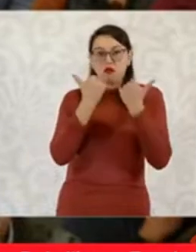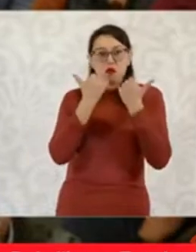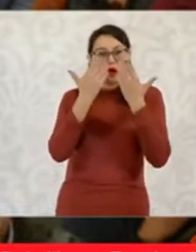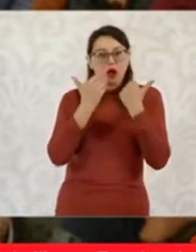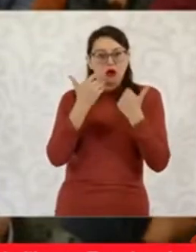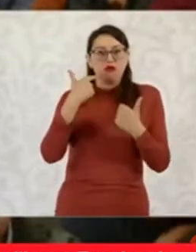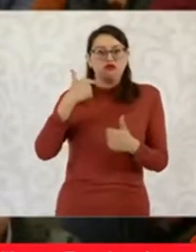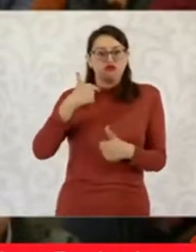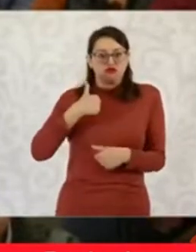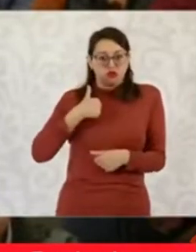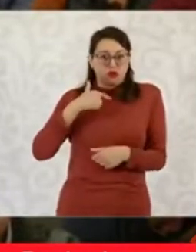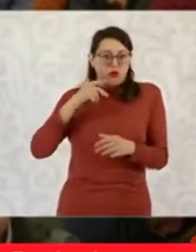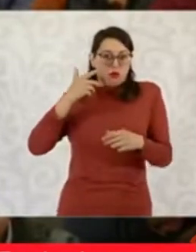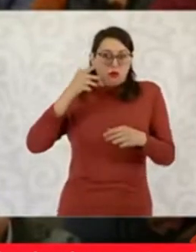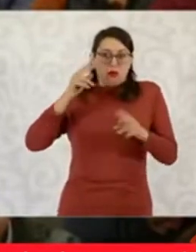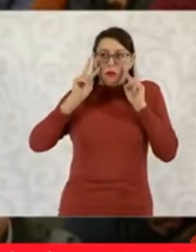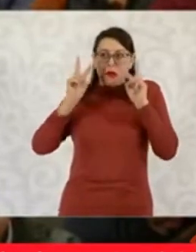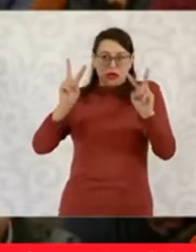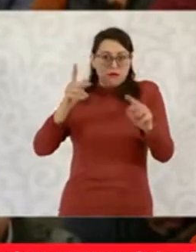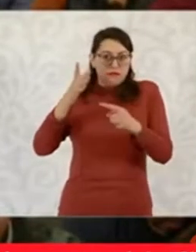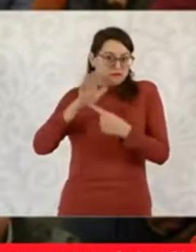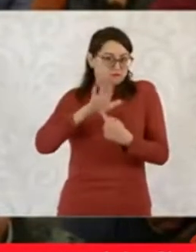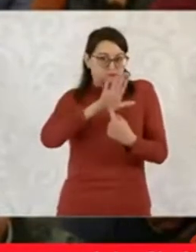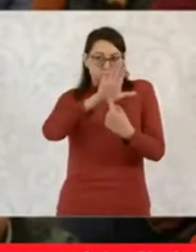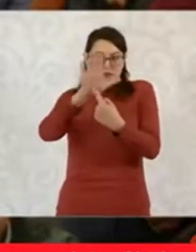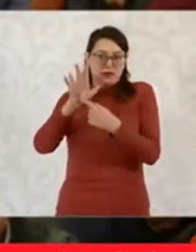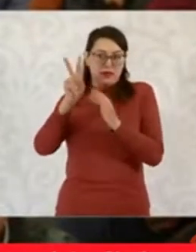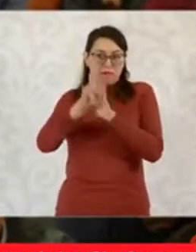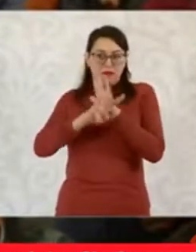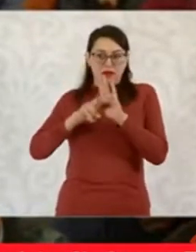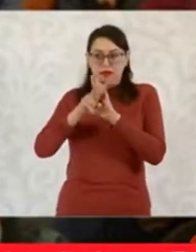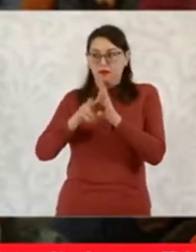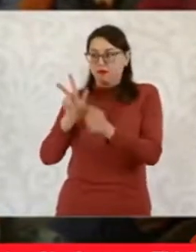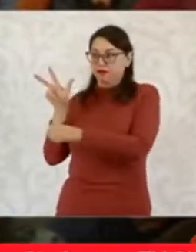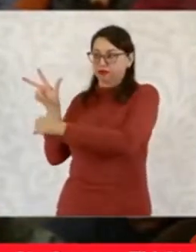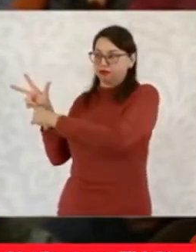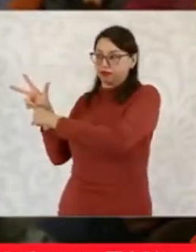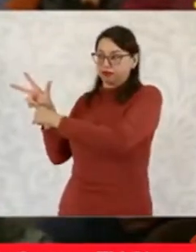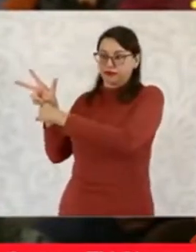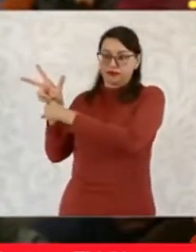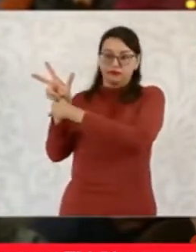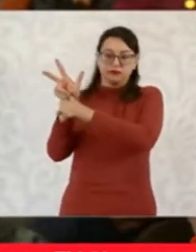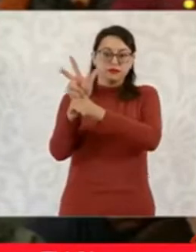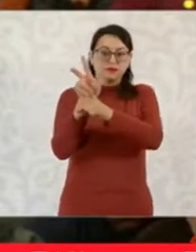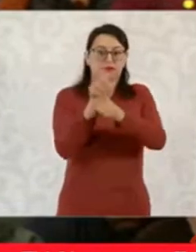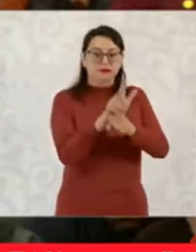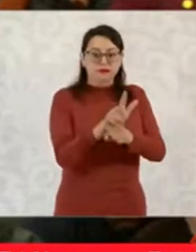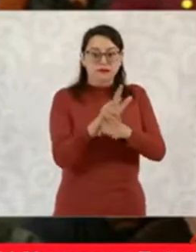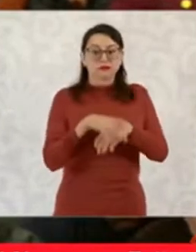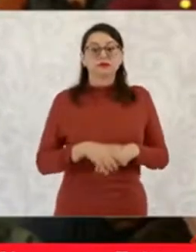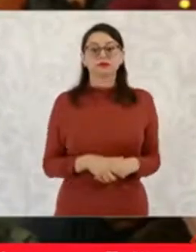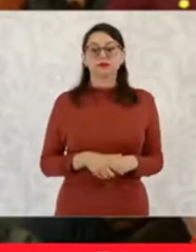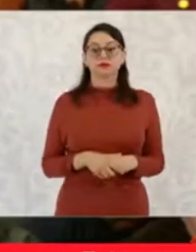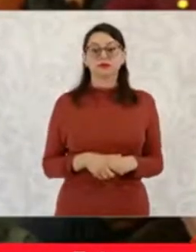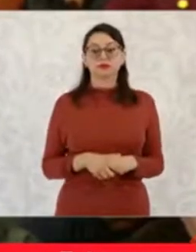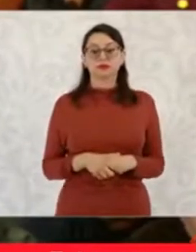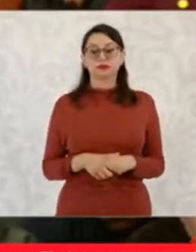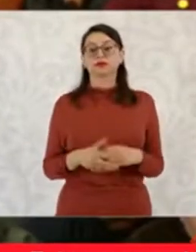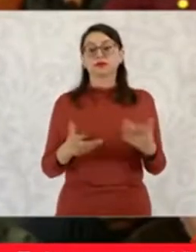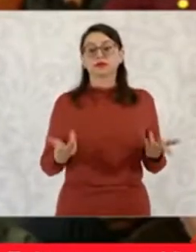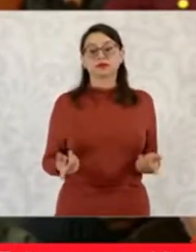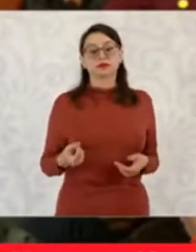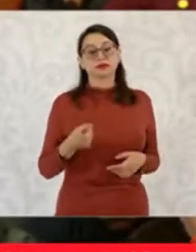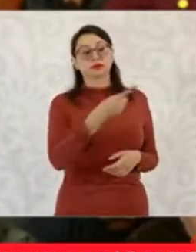Entonces ahora ya viene en este video una anotación donde dice, los lectores añadieron contexto, o sea, de la propia